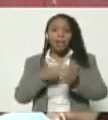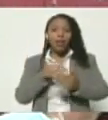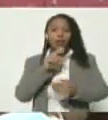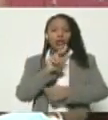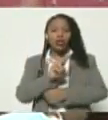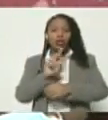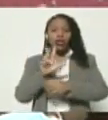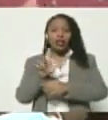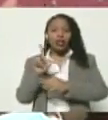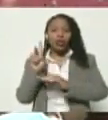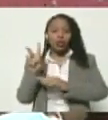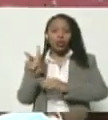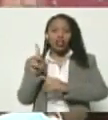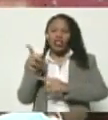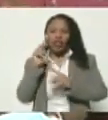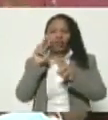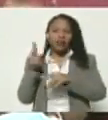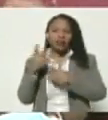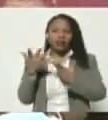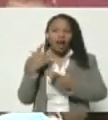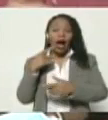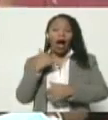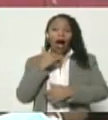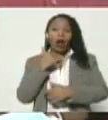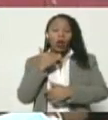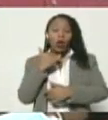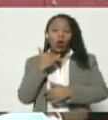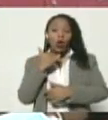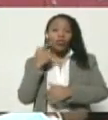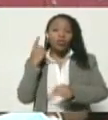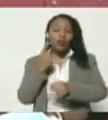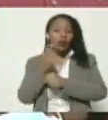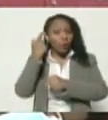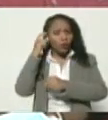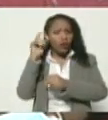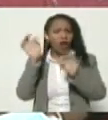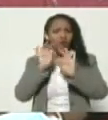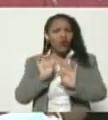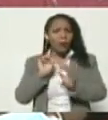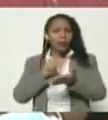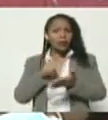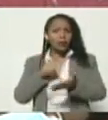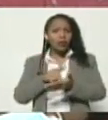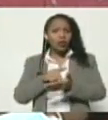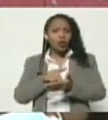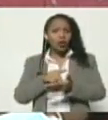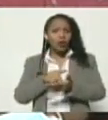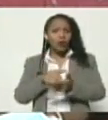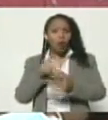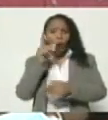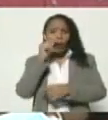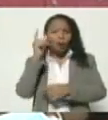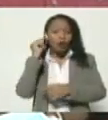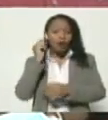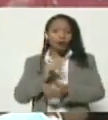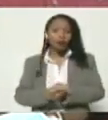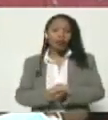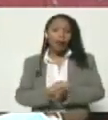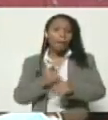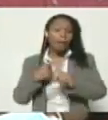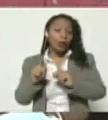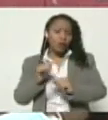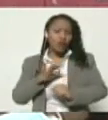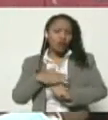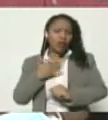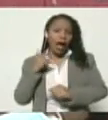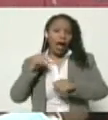1.232. Esto tiene mucho que ver, ¿no? Porque en algún lado, recuerden cómo era la forma de postular. Te iba a postular hombre y mujer. Pero es probable